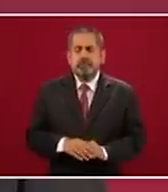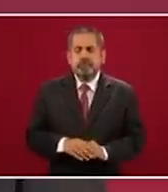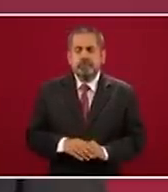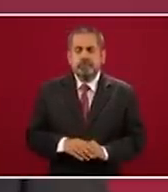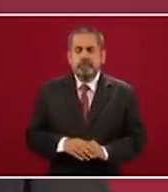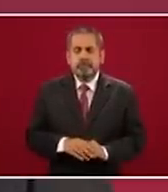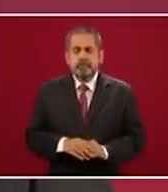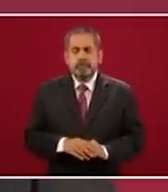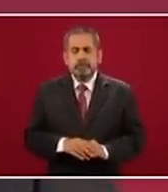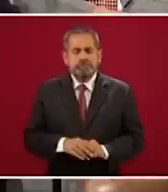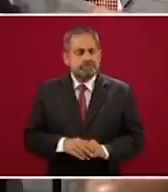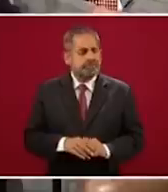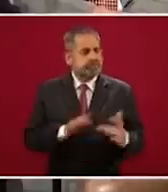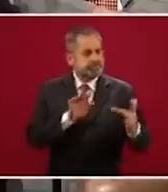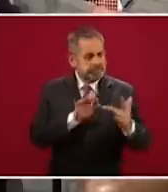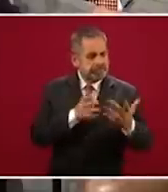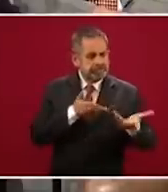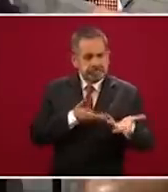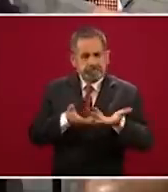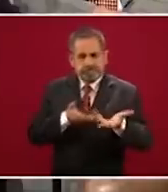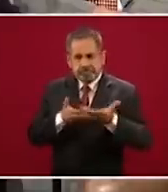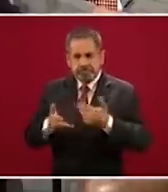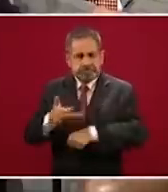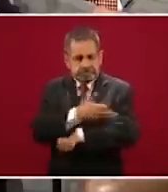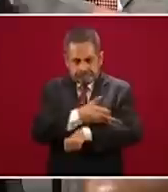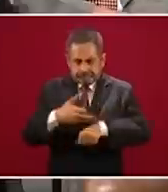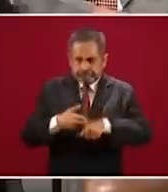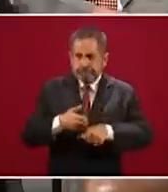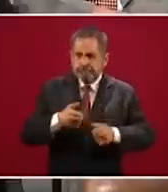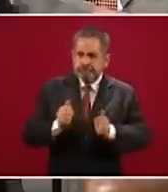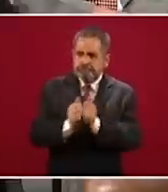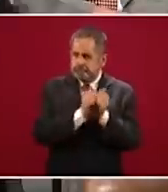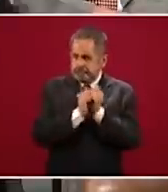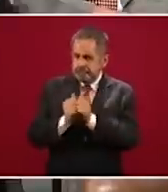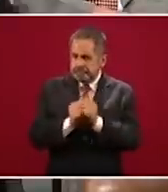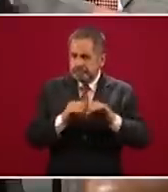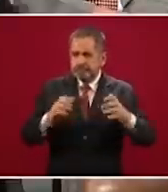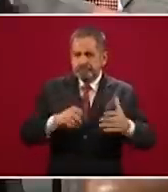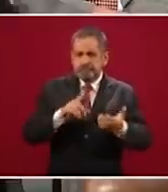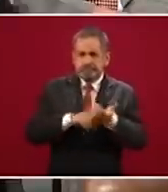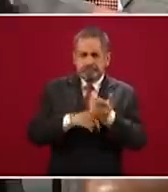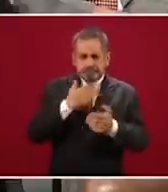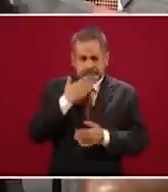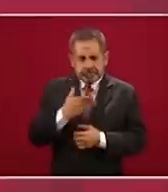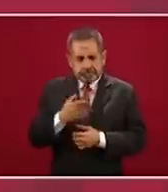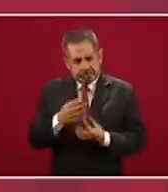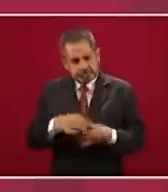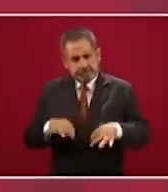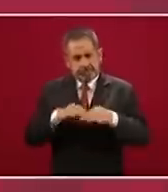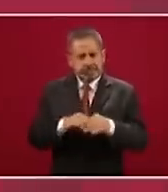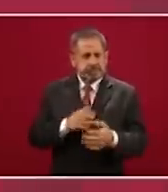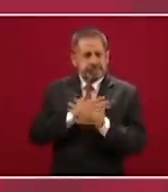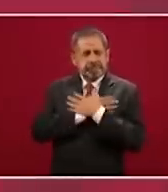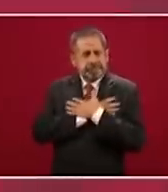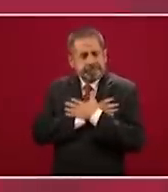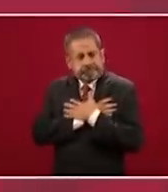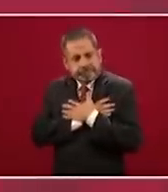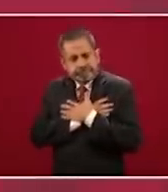Tener acercamiento con la familia, ¿no? Entonces, y darnos mucho amor.